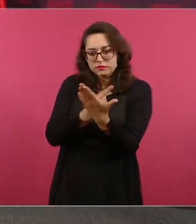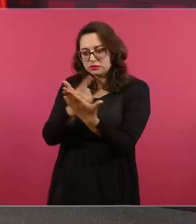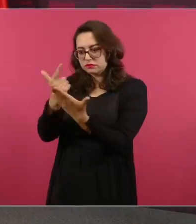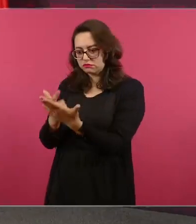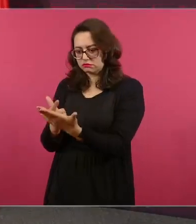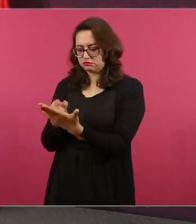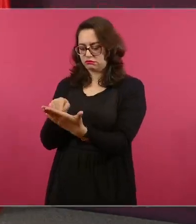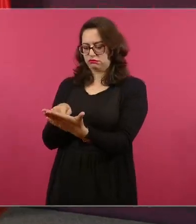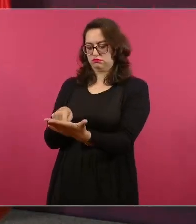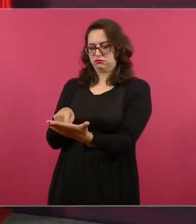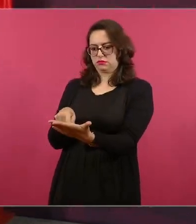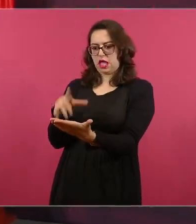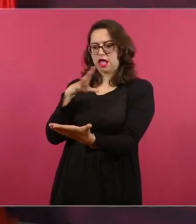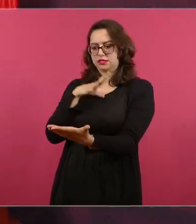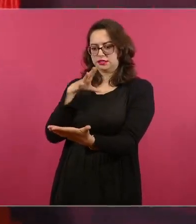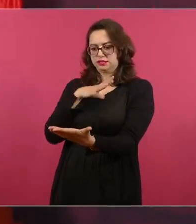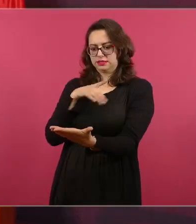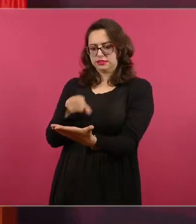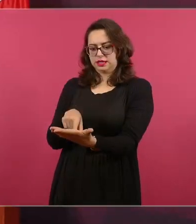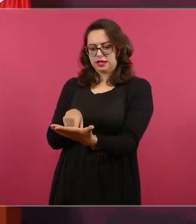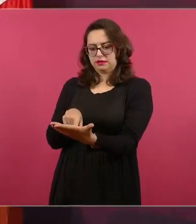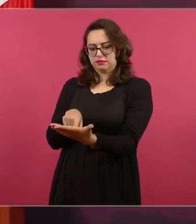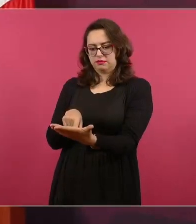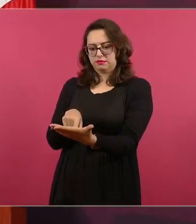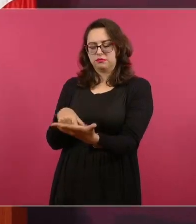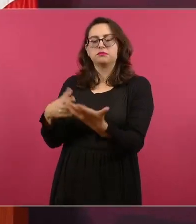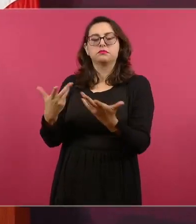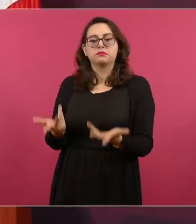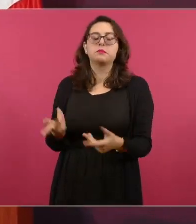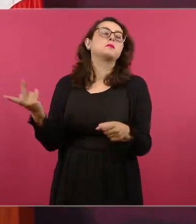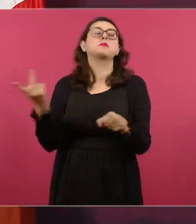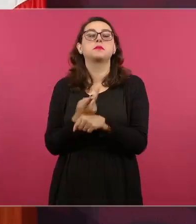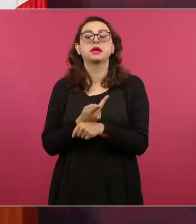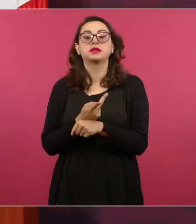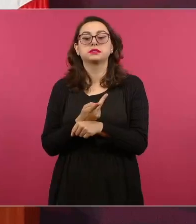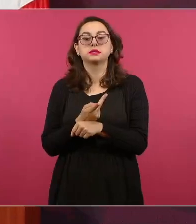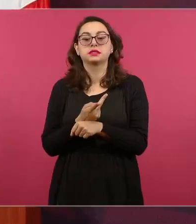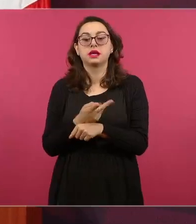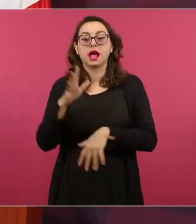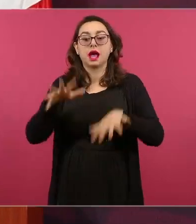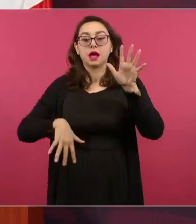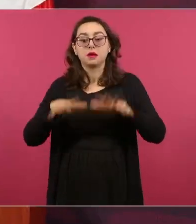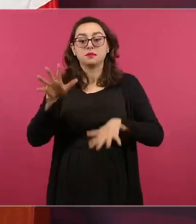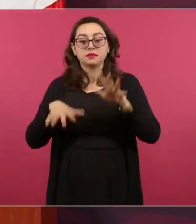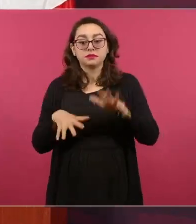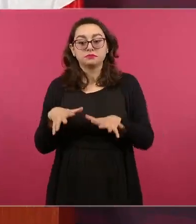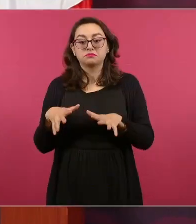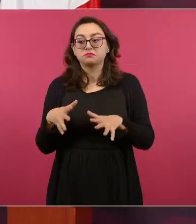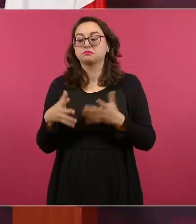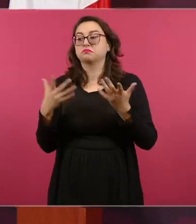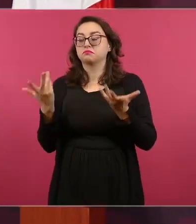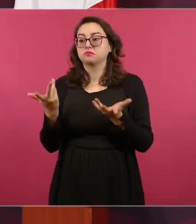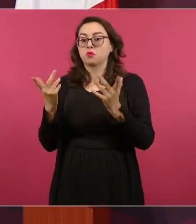y o no avisan que ya lo encontraron, o no hay un mecanismo